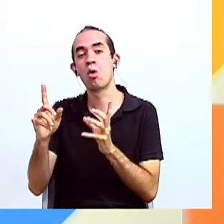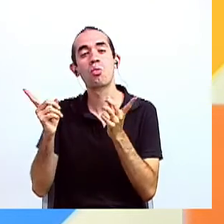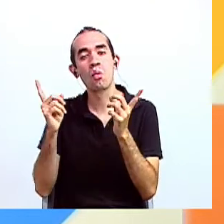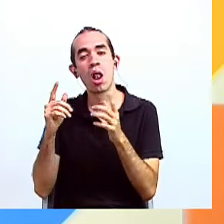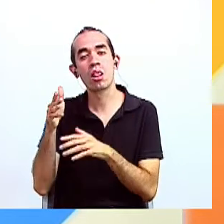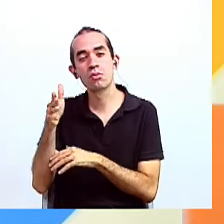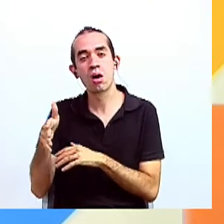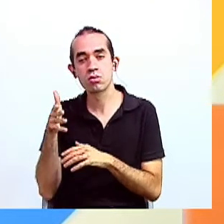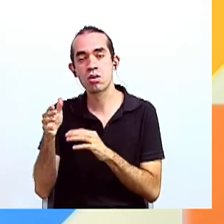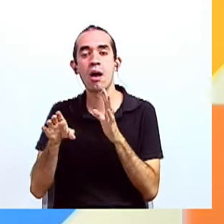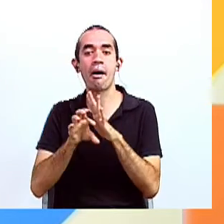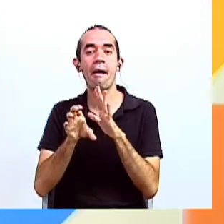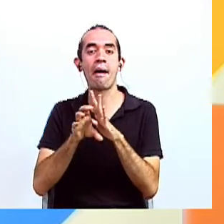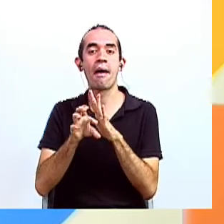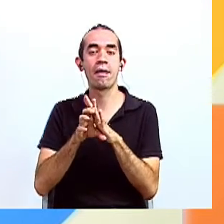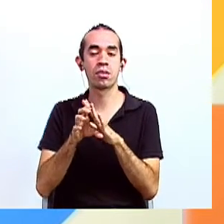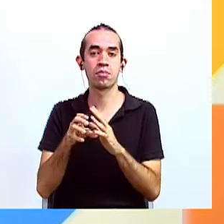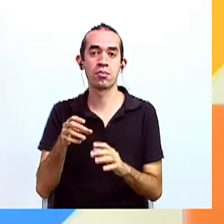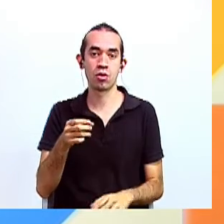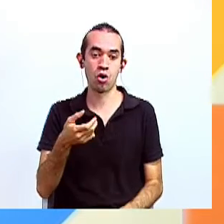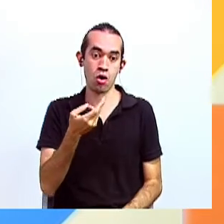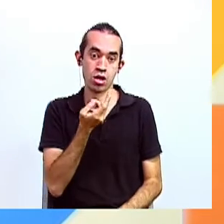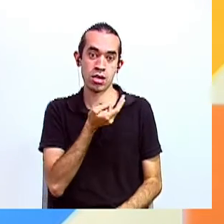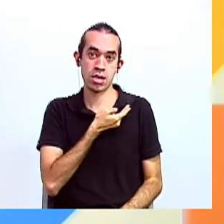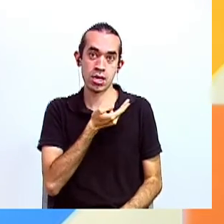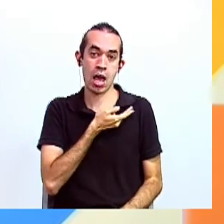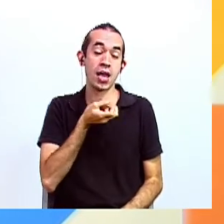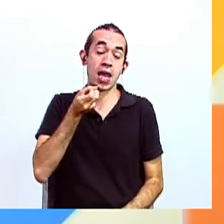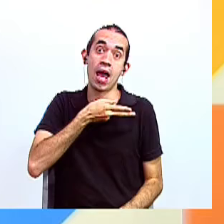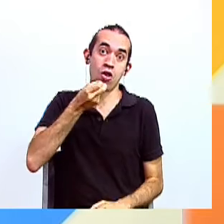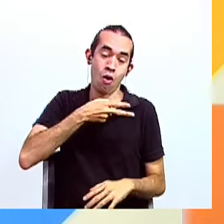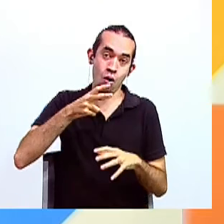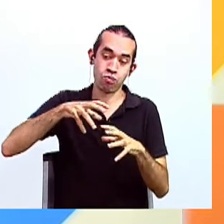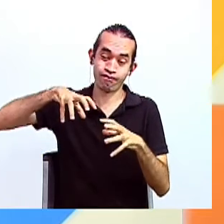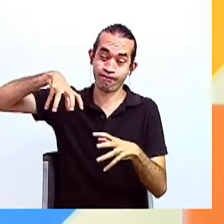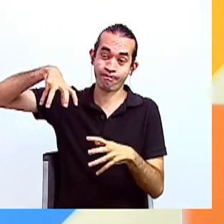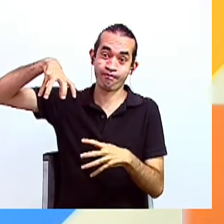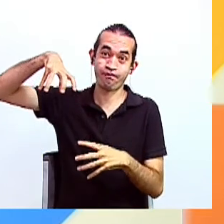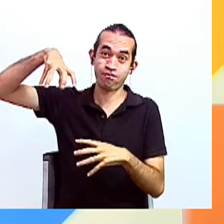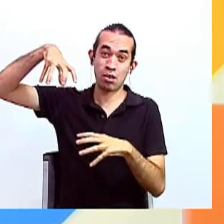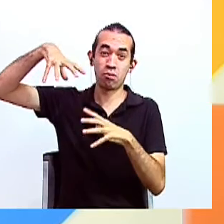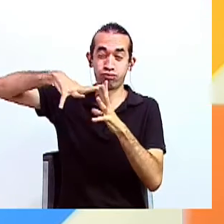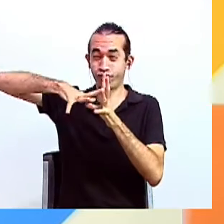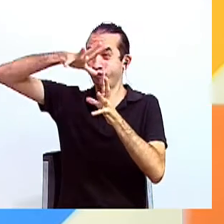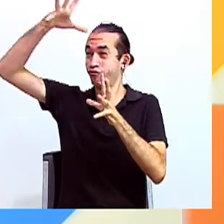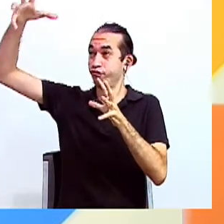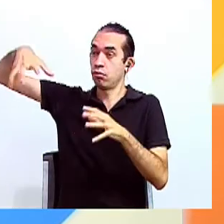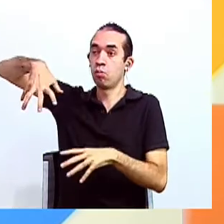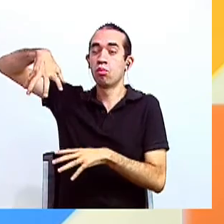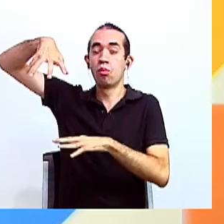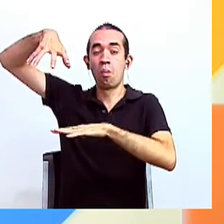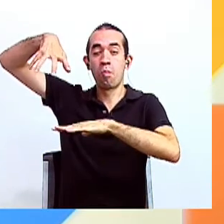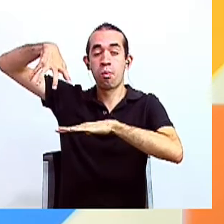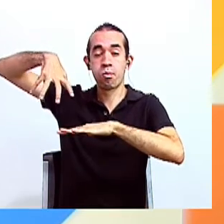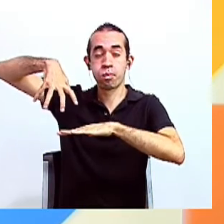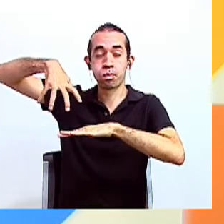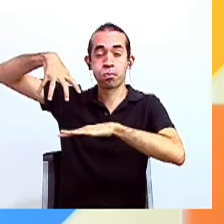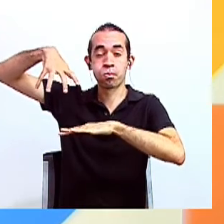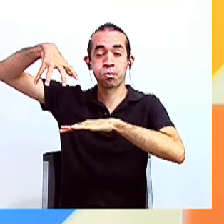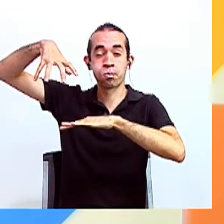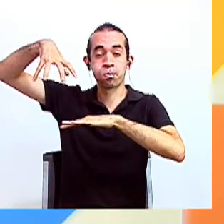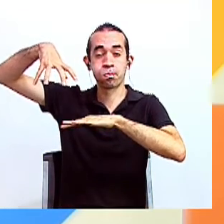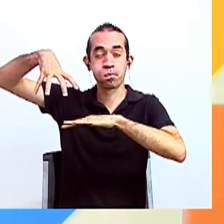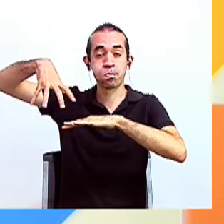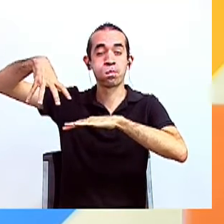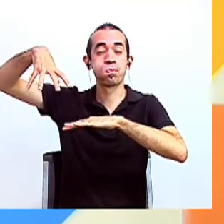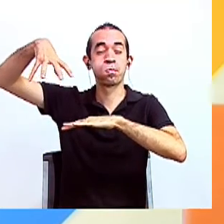podrían ser? Las masas de agua congelada, los océanos, aguas subterráneas, por ejemplo. Hemos visto el ciclo